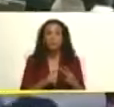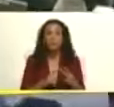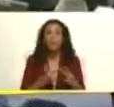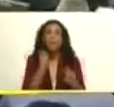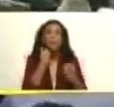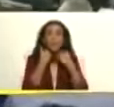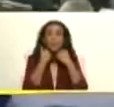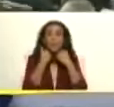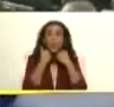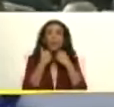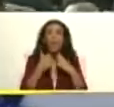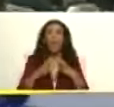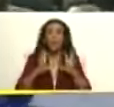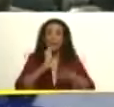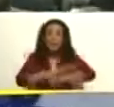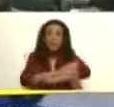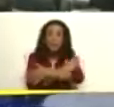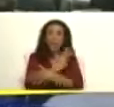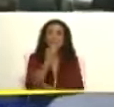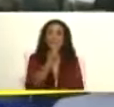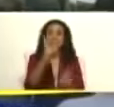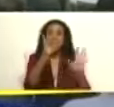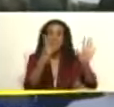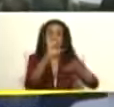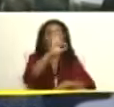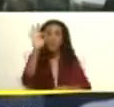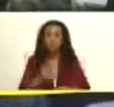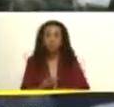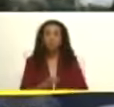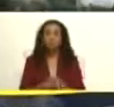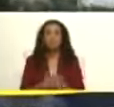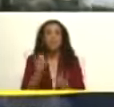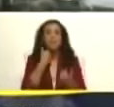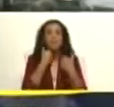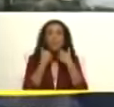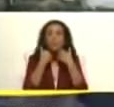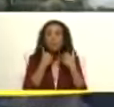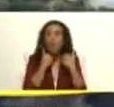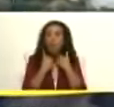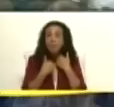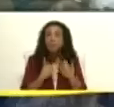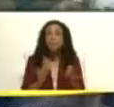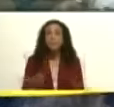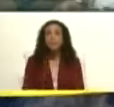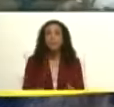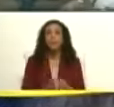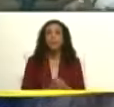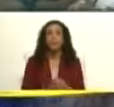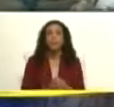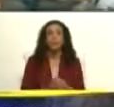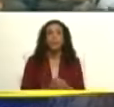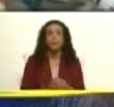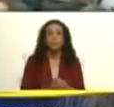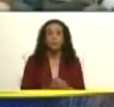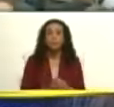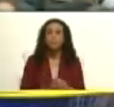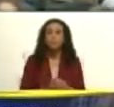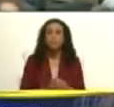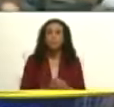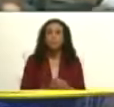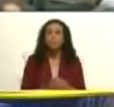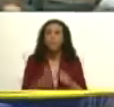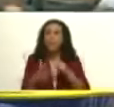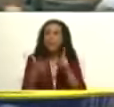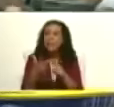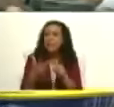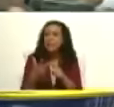Para enfermedades dermatológicas, 7%. Para enfermedades, el